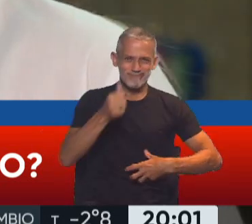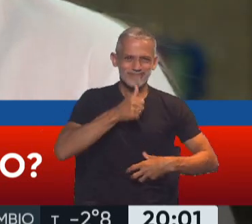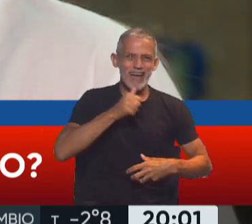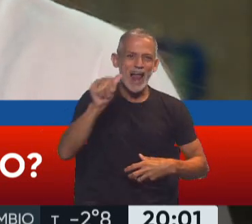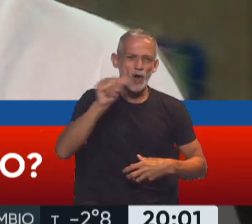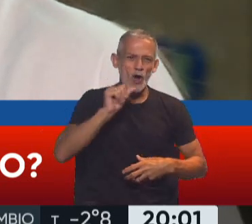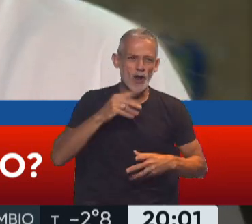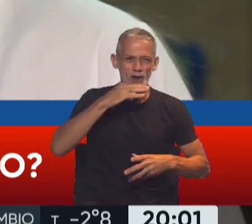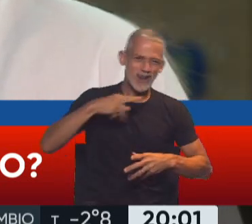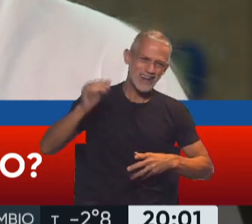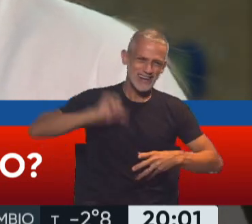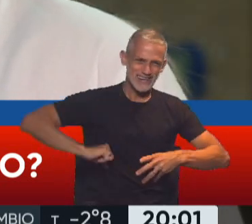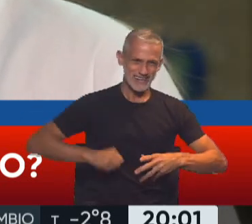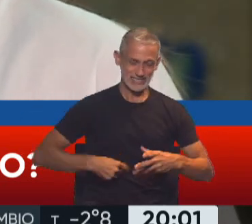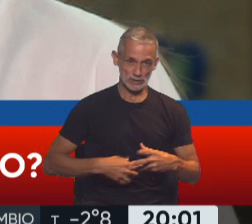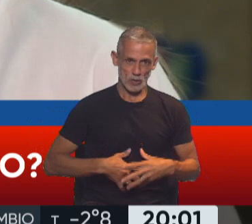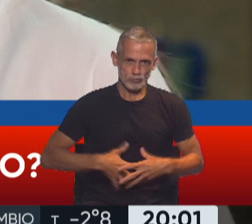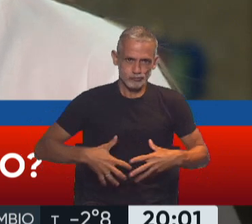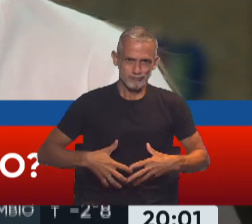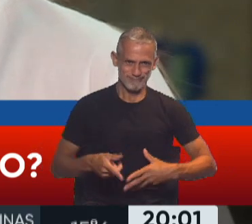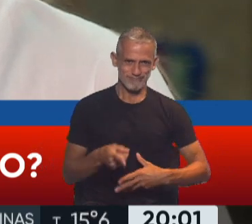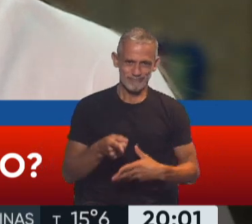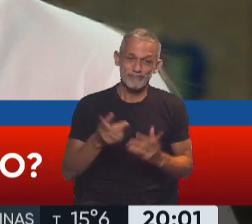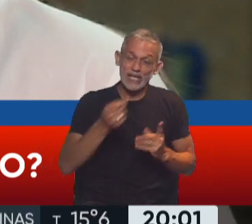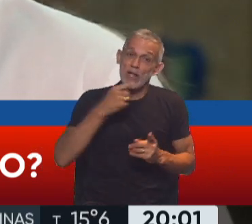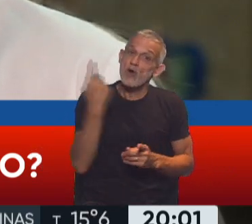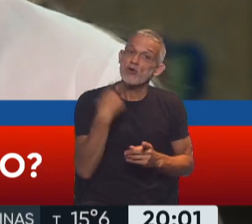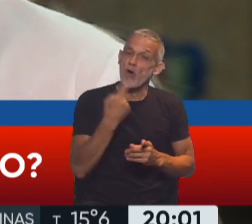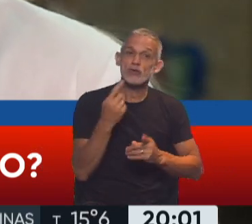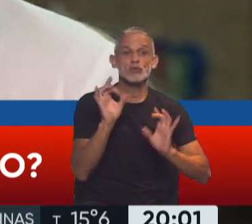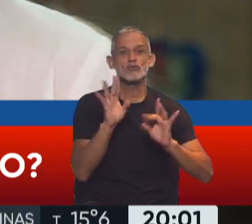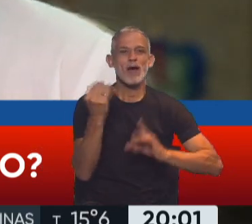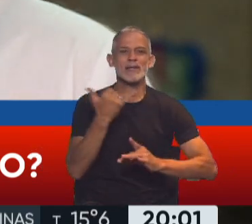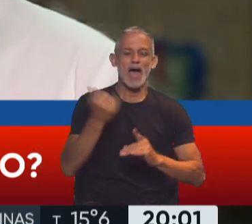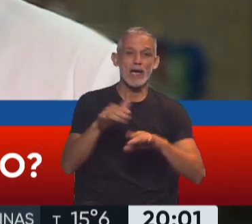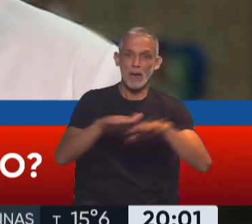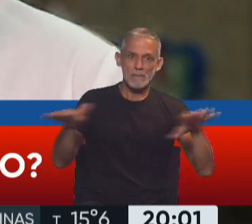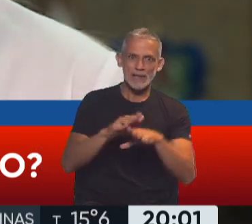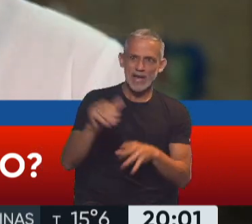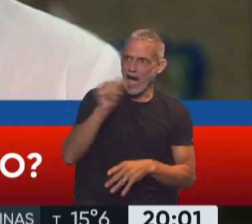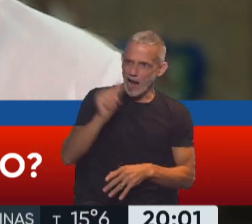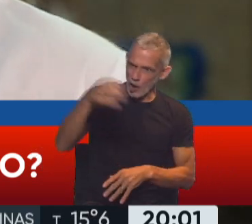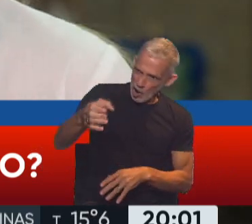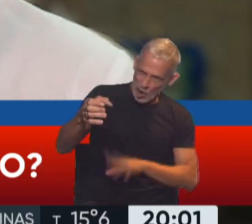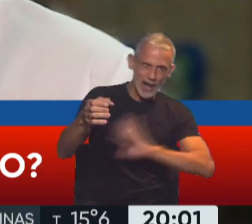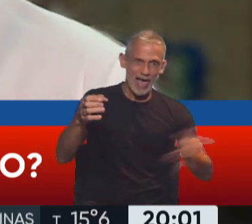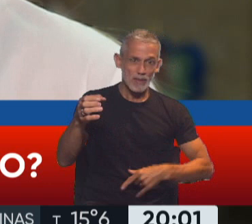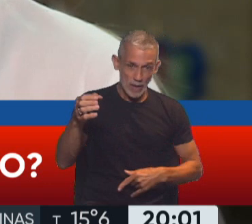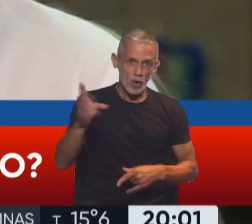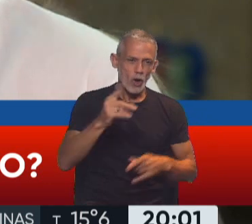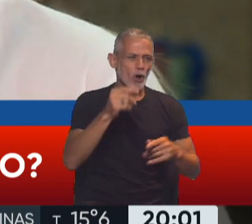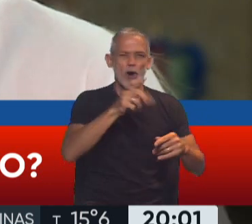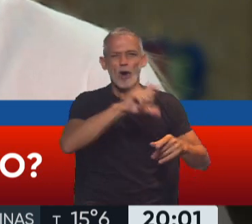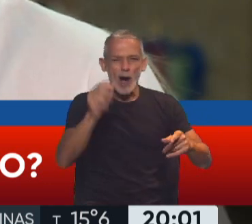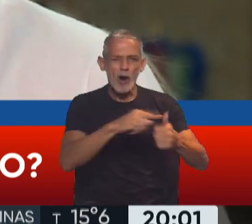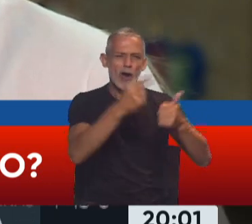alcohol. Entonces, tenemos que ver, por ejemplo, que si nosotros lo único que tenemos en la mesa es alcohol para consumir o otras bebidas azucaradas,